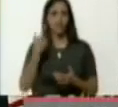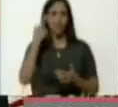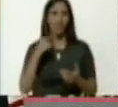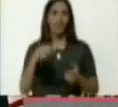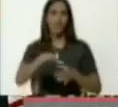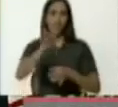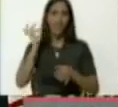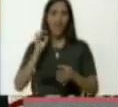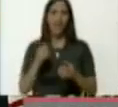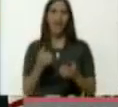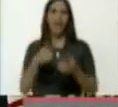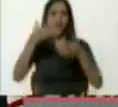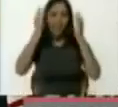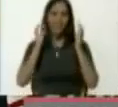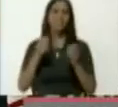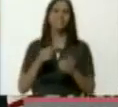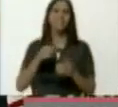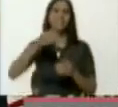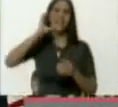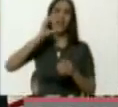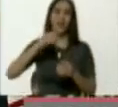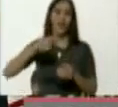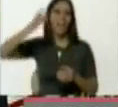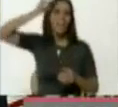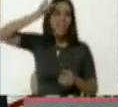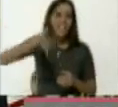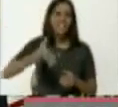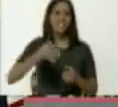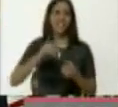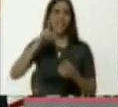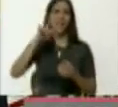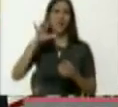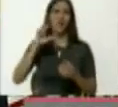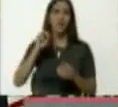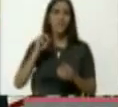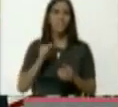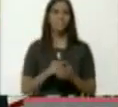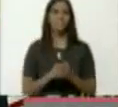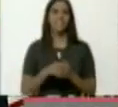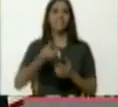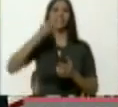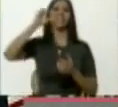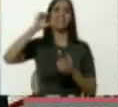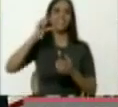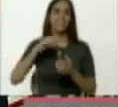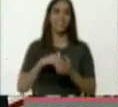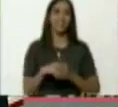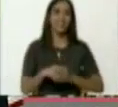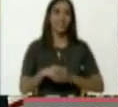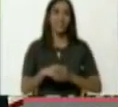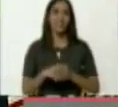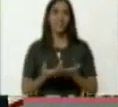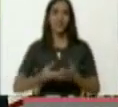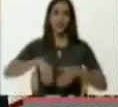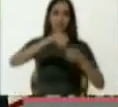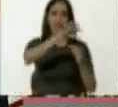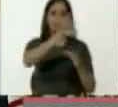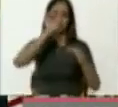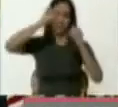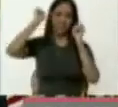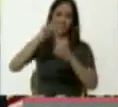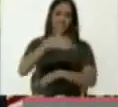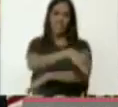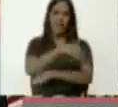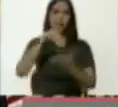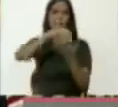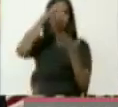a Cabeza de Trago, a La Necia, a Luis Sin Gas y a Tragajalino, nos sustraigan y nos lancen por la calle, una calle de Miami,